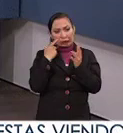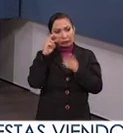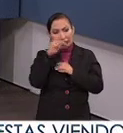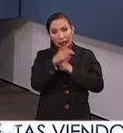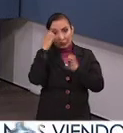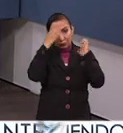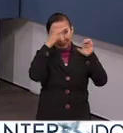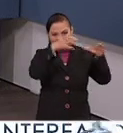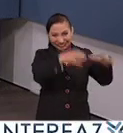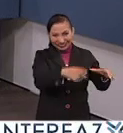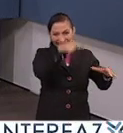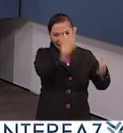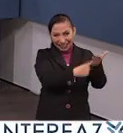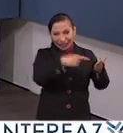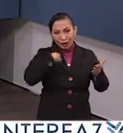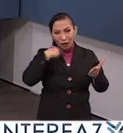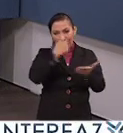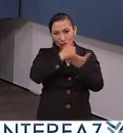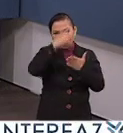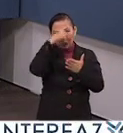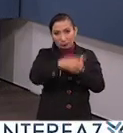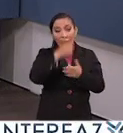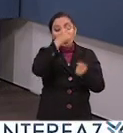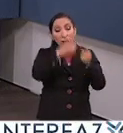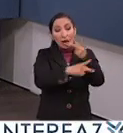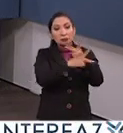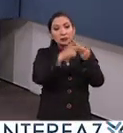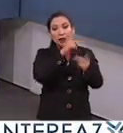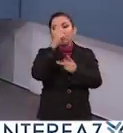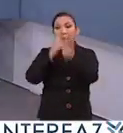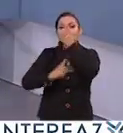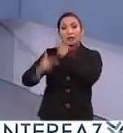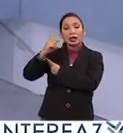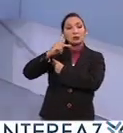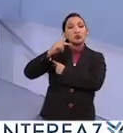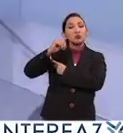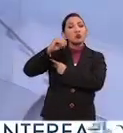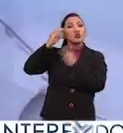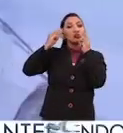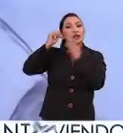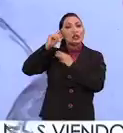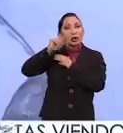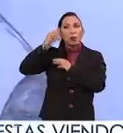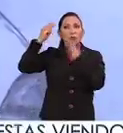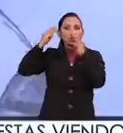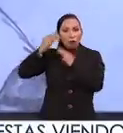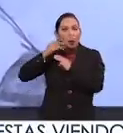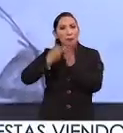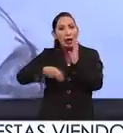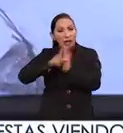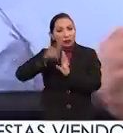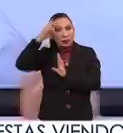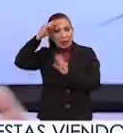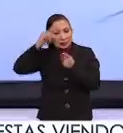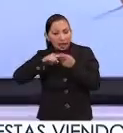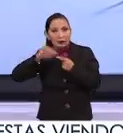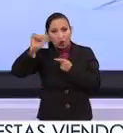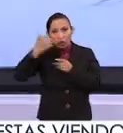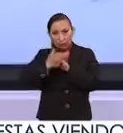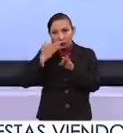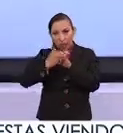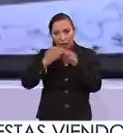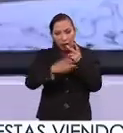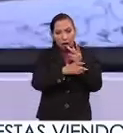ocasiones tenemos en la Ciudad de México, hay piezas prestadas del Museo del Estanquillo, ya sea en el Museo del Palacio de Bellas Artes. Ahorita hay unas